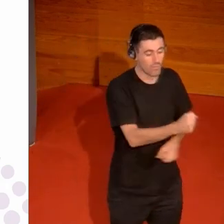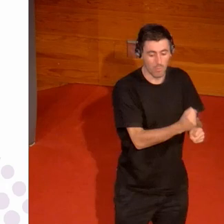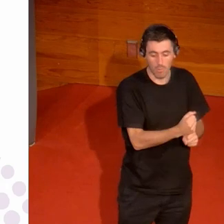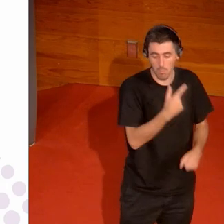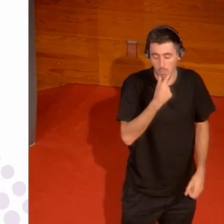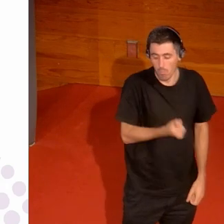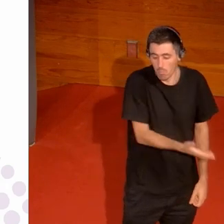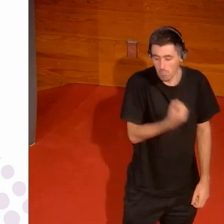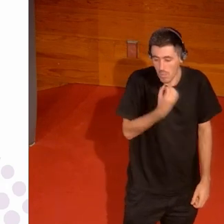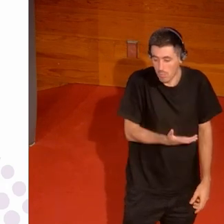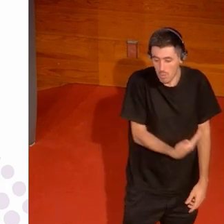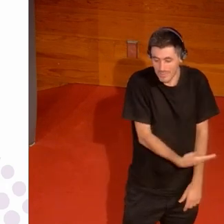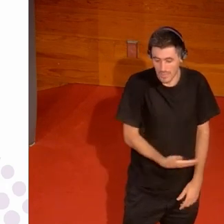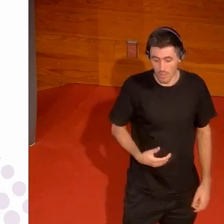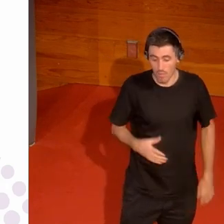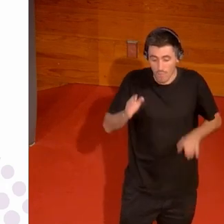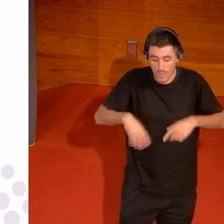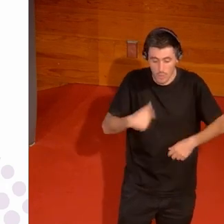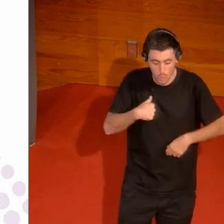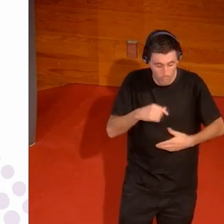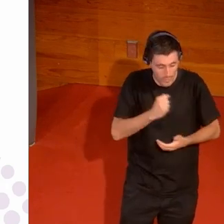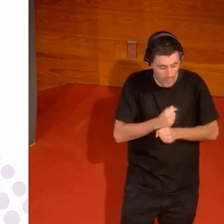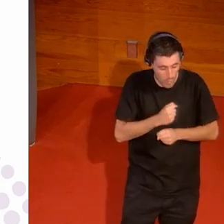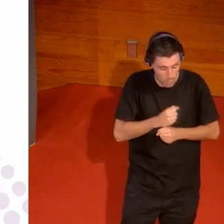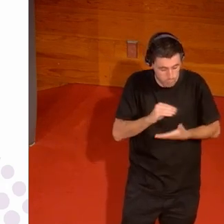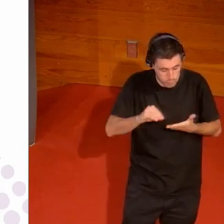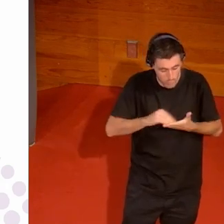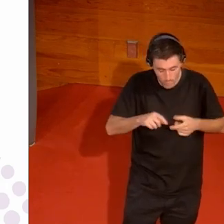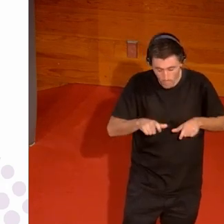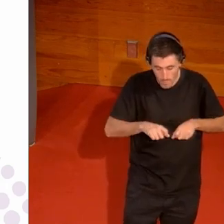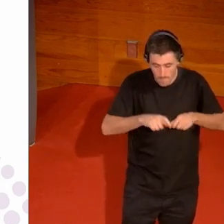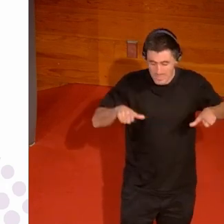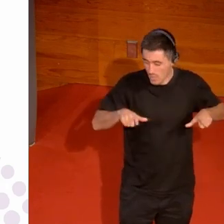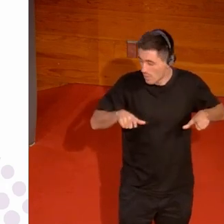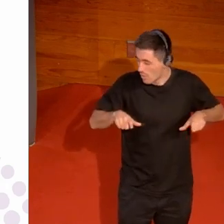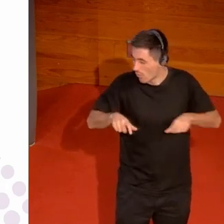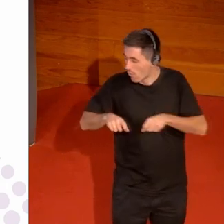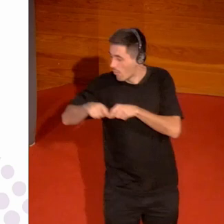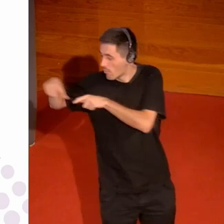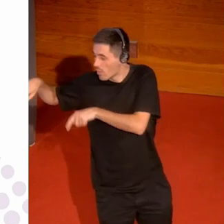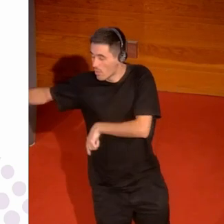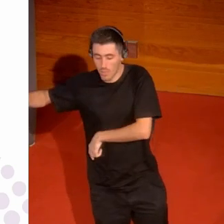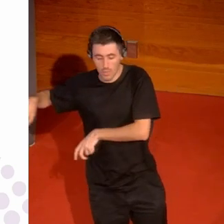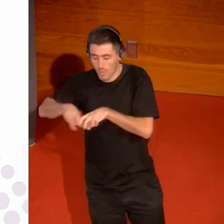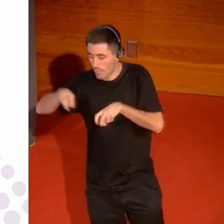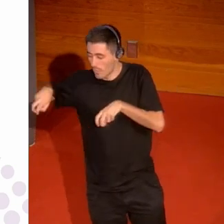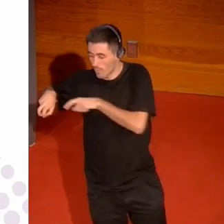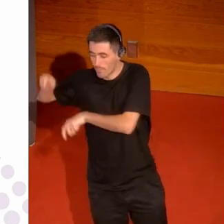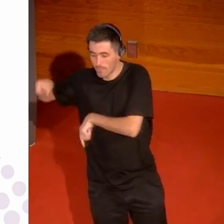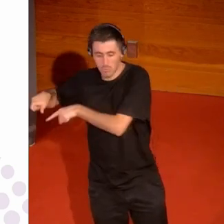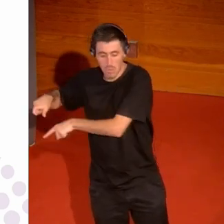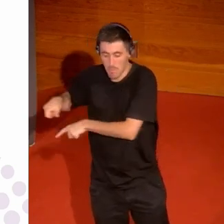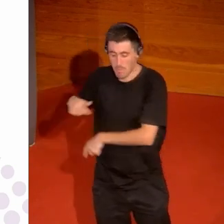a mí no me produce que el de la mesa de al lado al de la mesa de al lado al de que tiene cinco mesas más para allá le vaya a producir ningún perjuicio el que esté esta persona